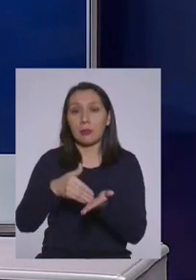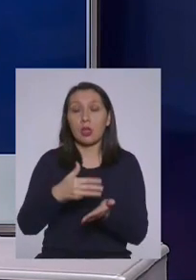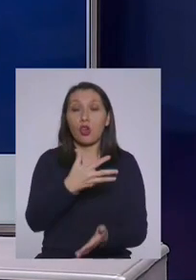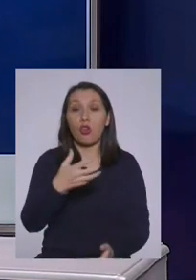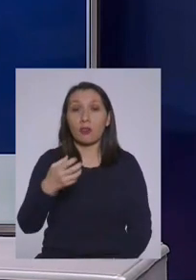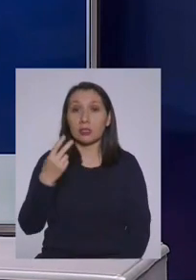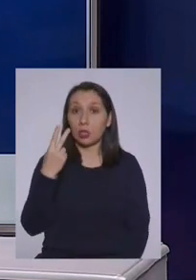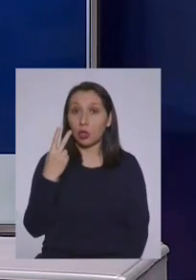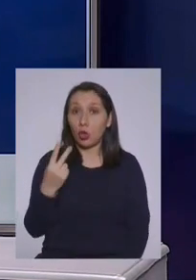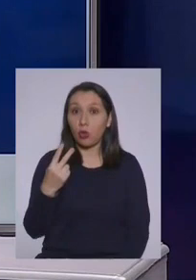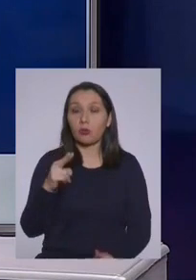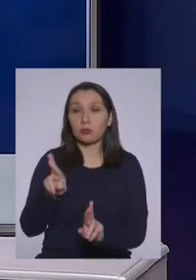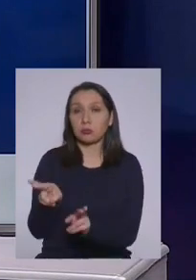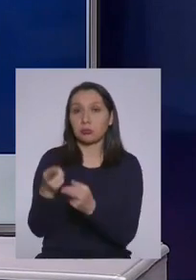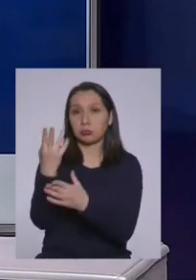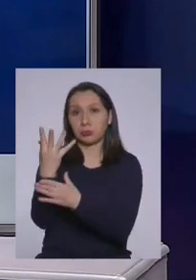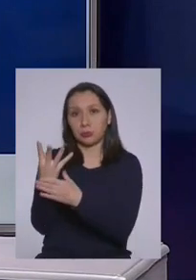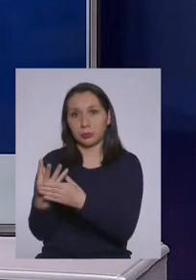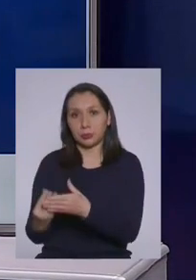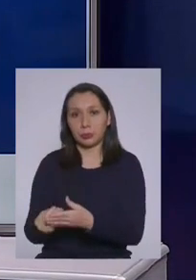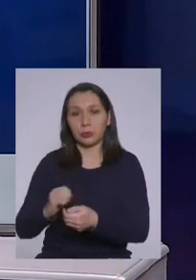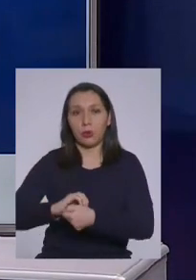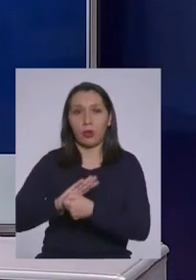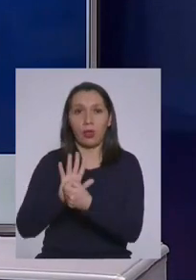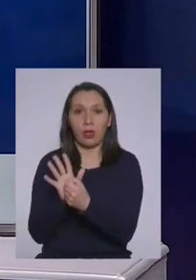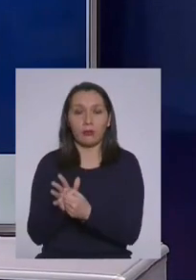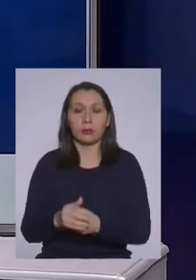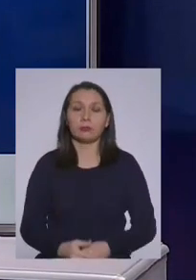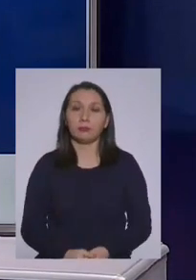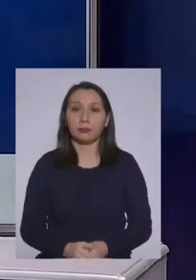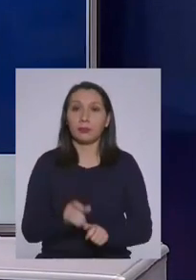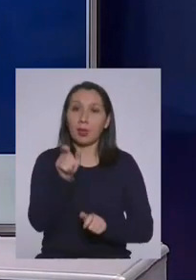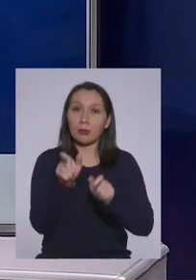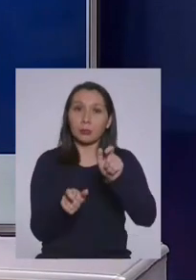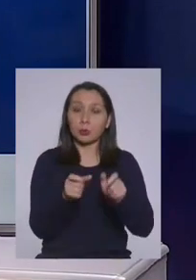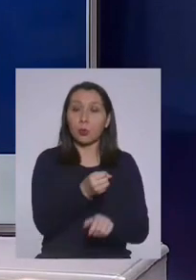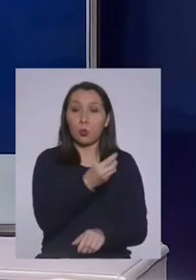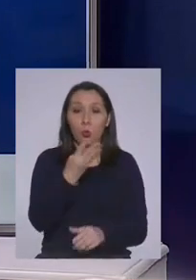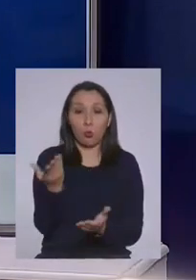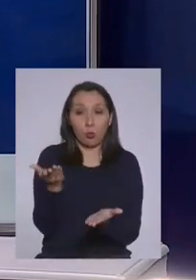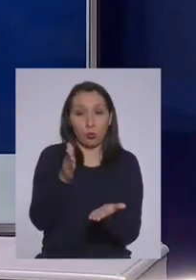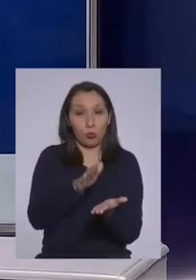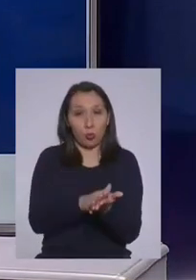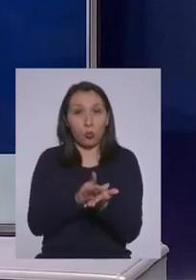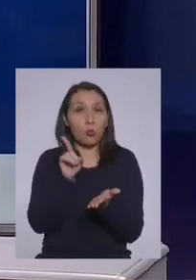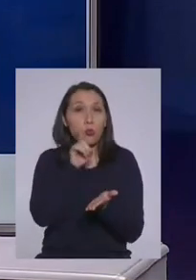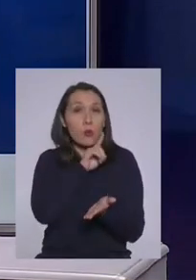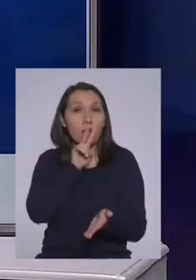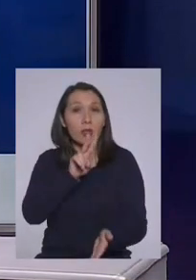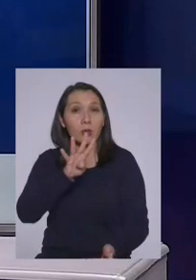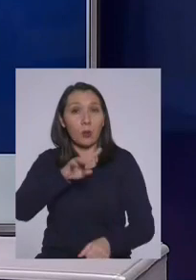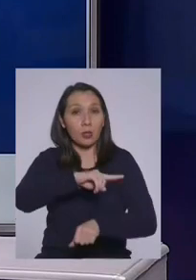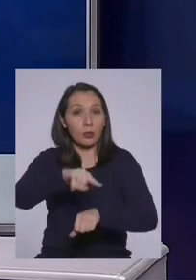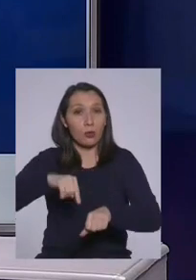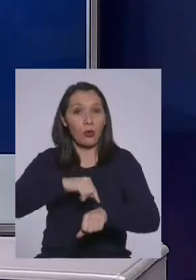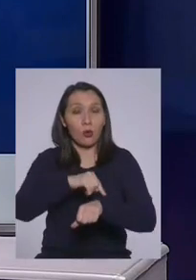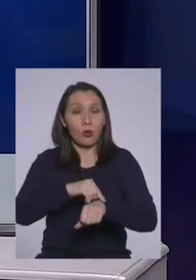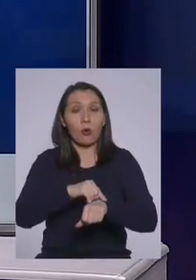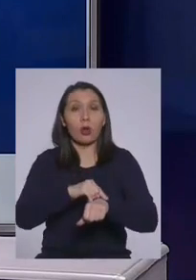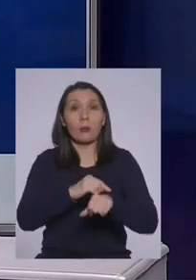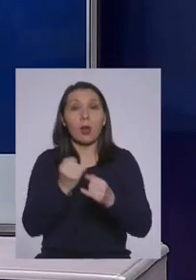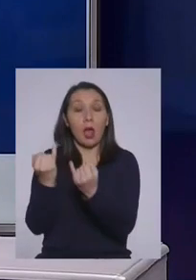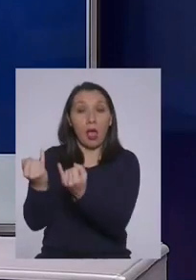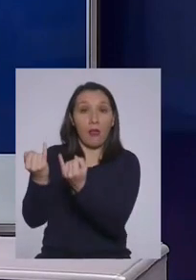283.902 personas recuperadas. En cuanto a los fallecimientos, durante las últimas 24 horas, de acuerdo